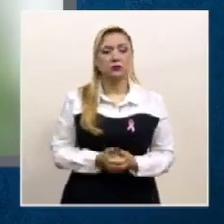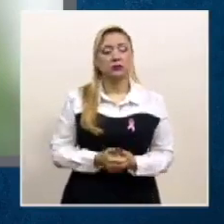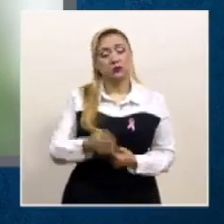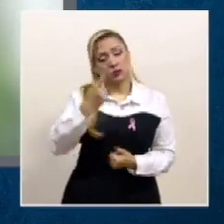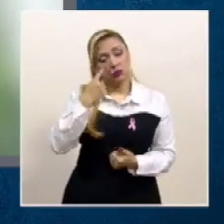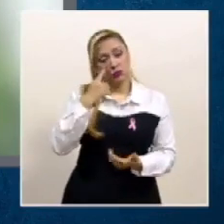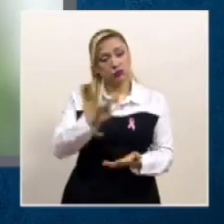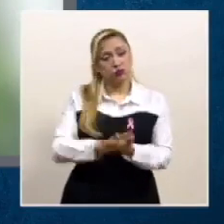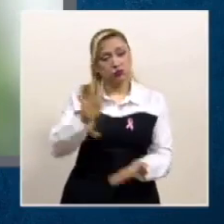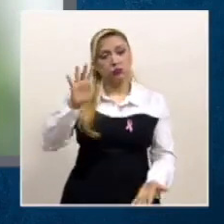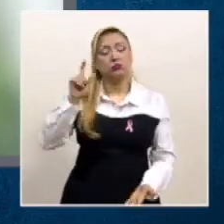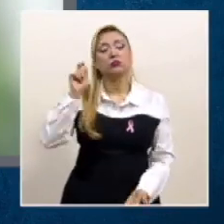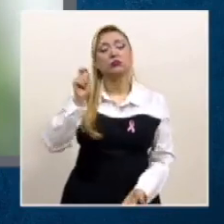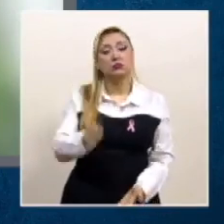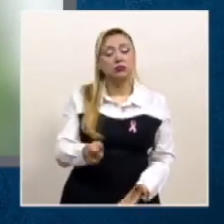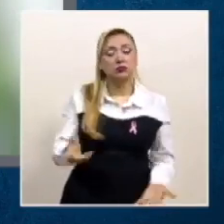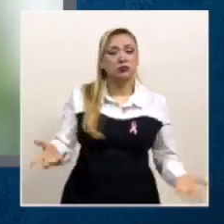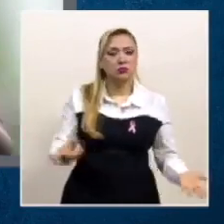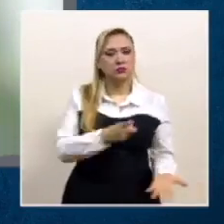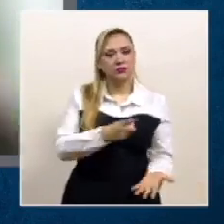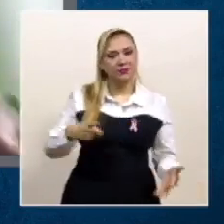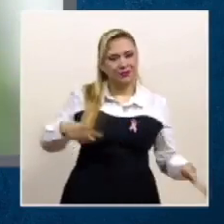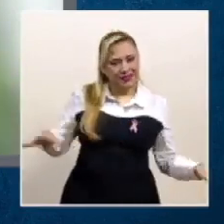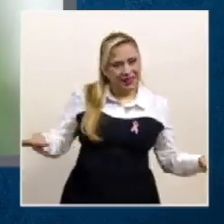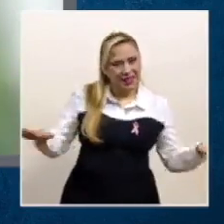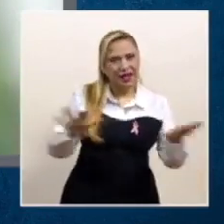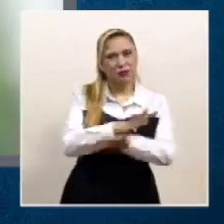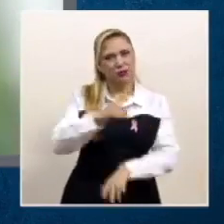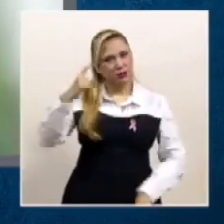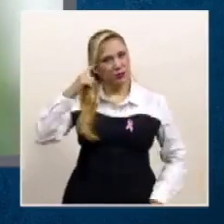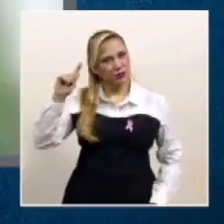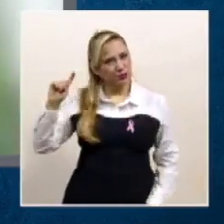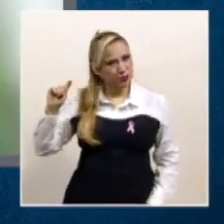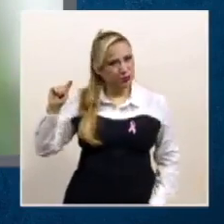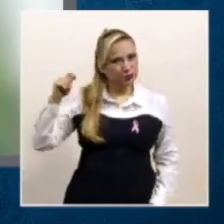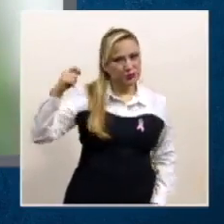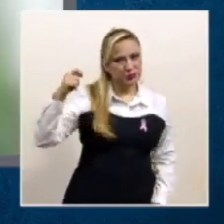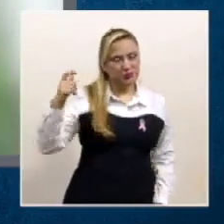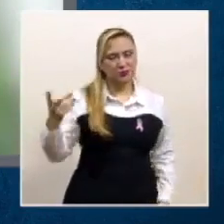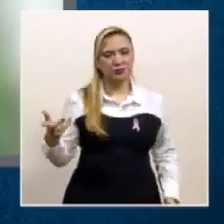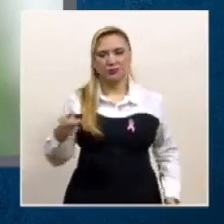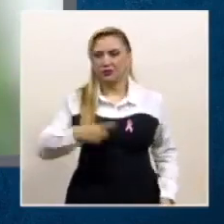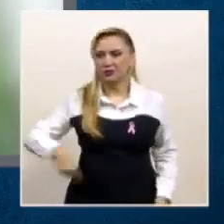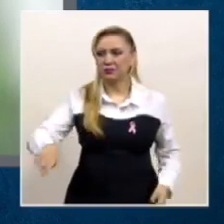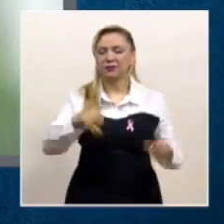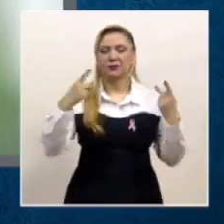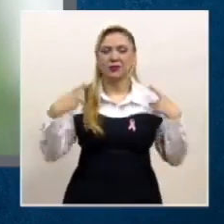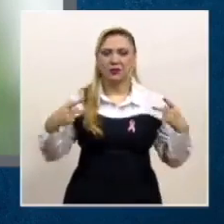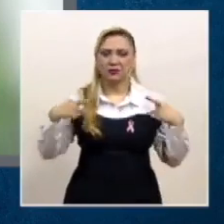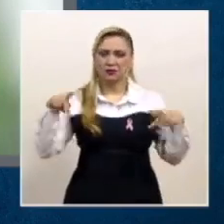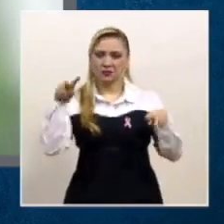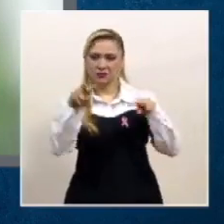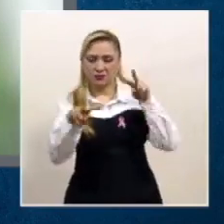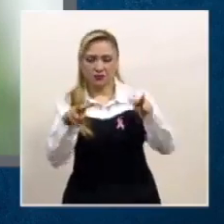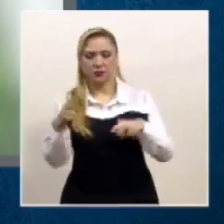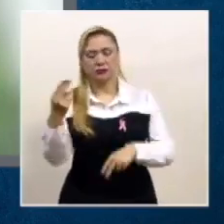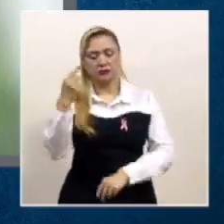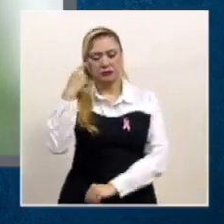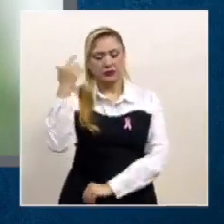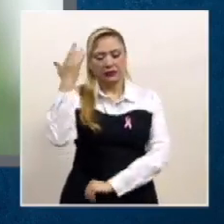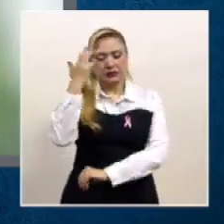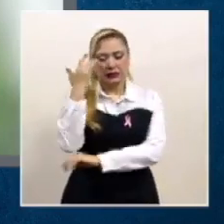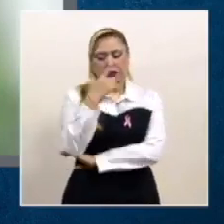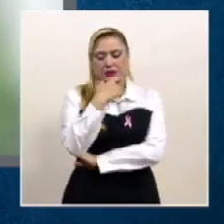principales es efectivamente el hacer un cambio de cultura, ¿no? En nuestra sociedad. La toma de conciencia, y que